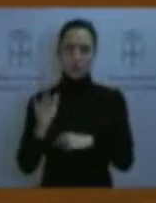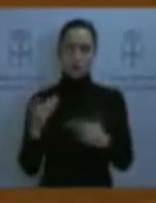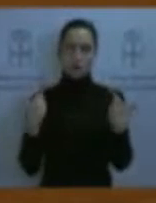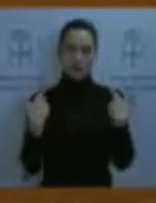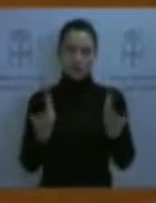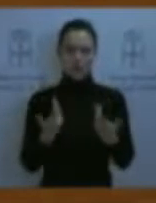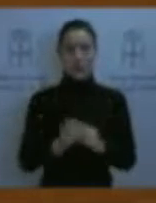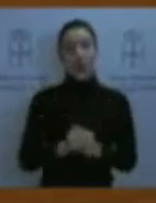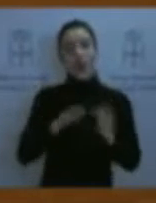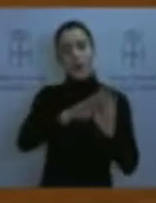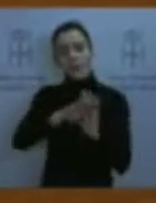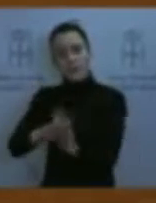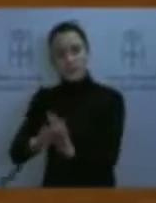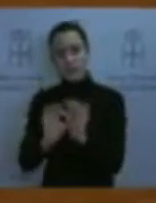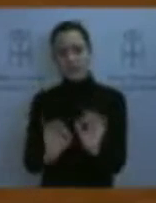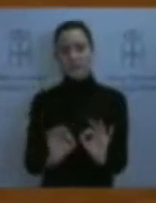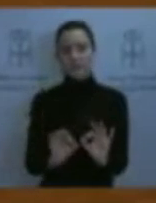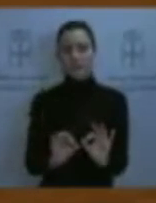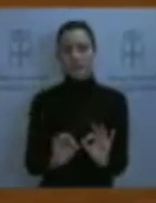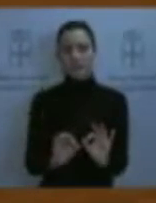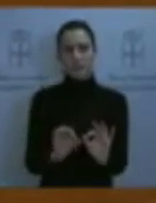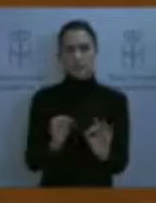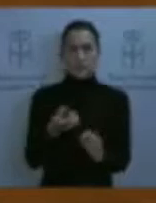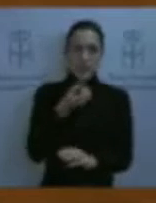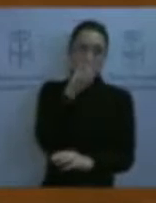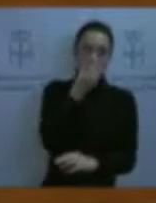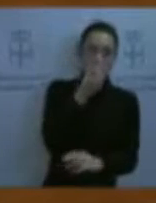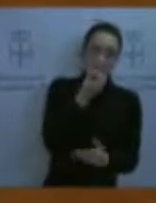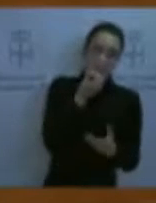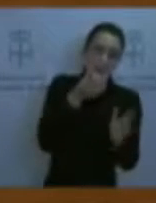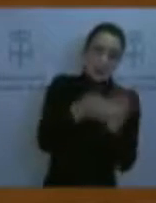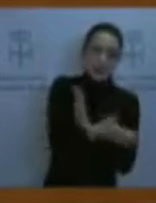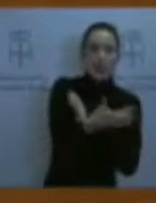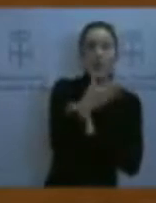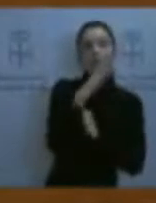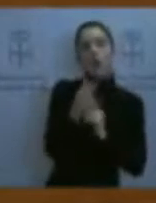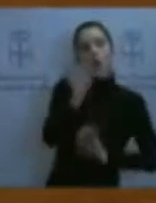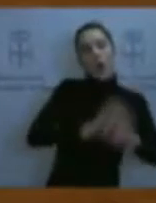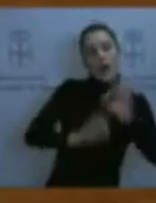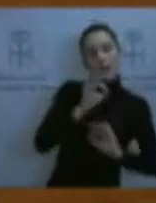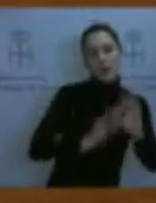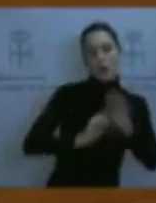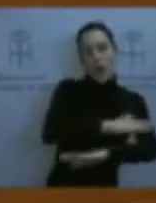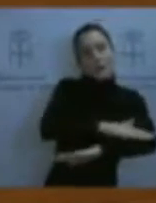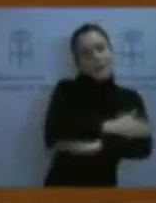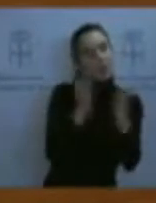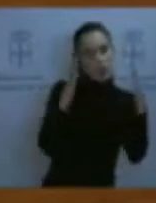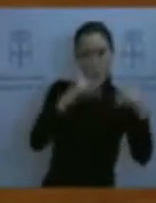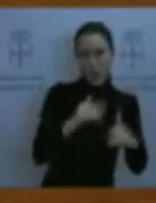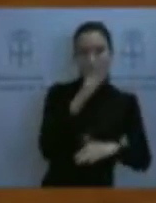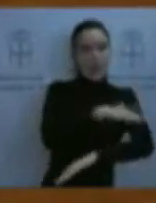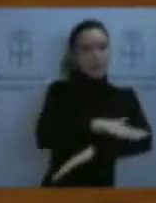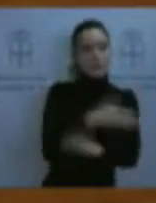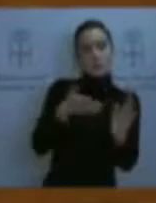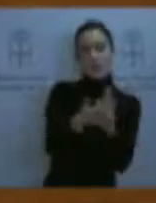por una parte, por la desorganización referente a la Administración, que tiene que gestionar directamente los recursos